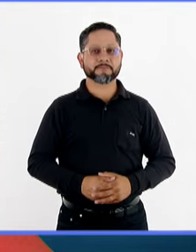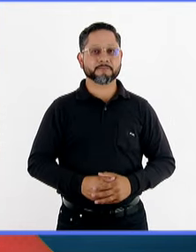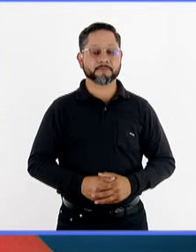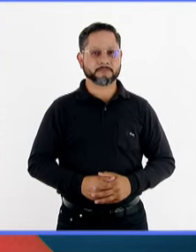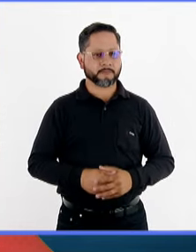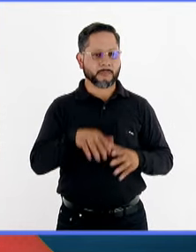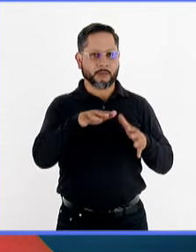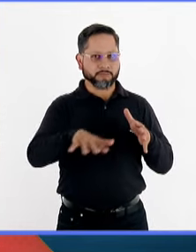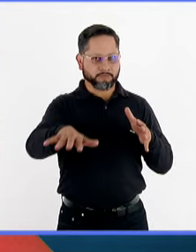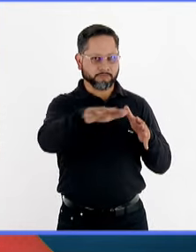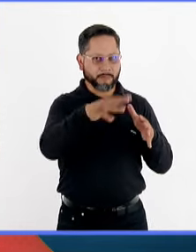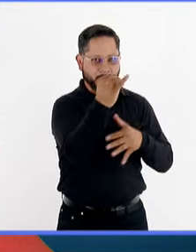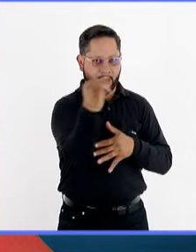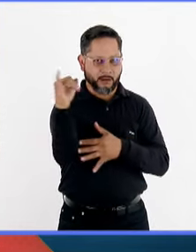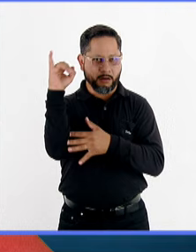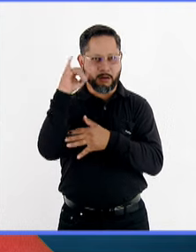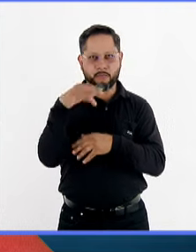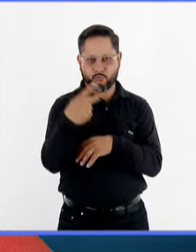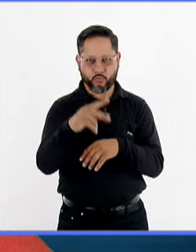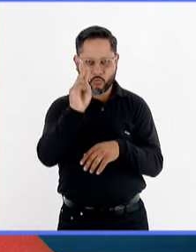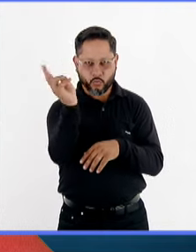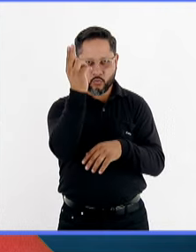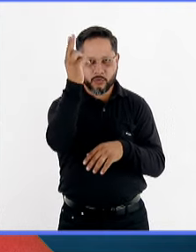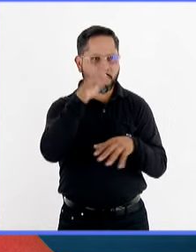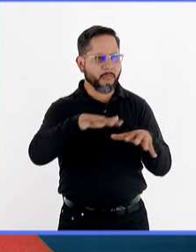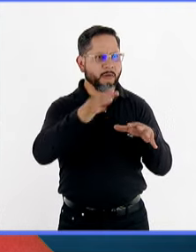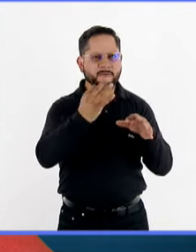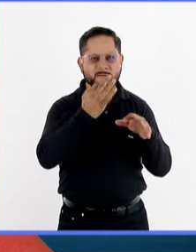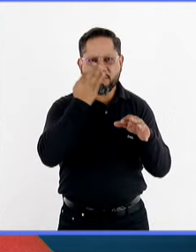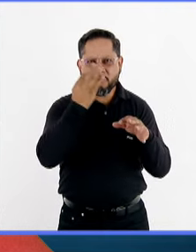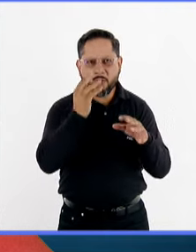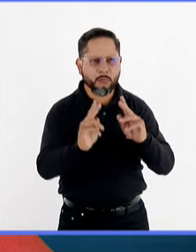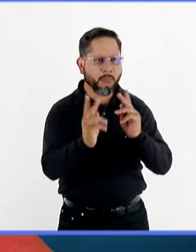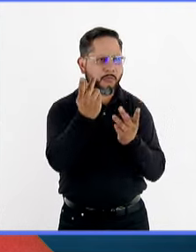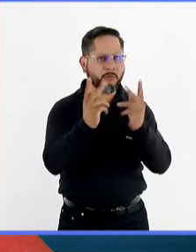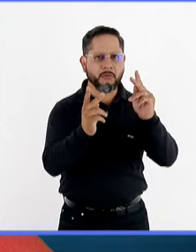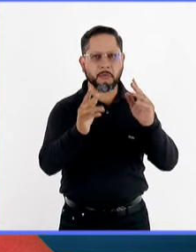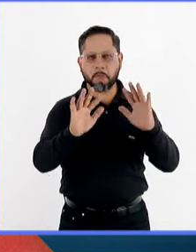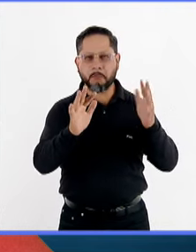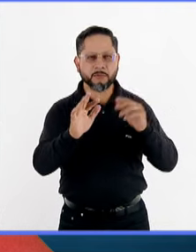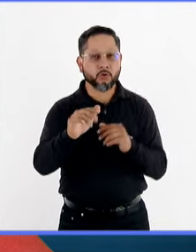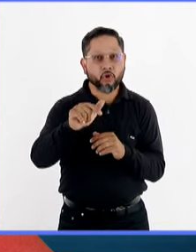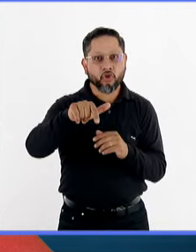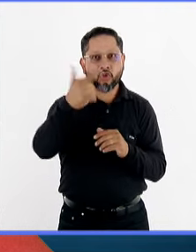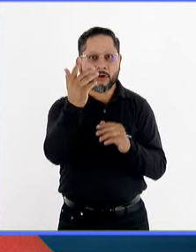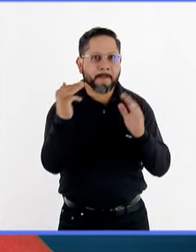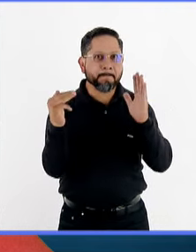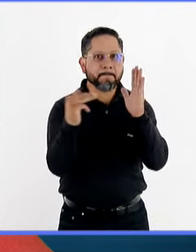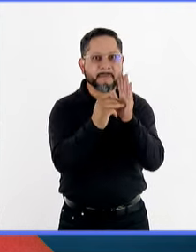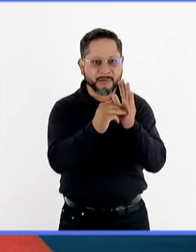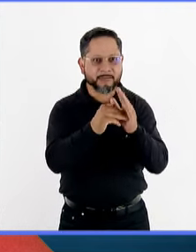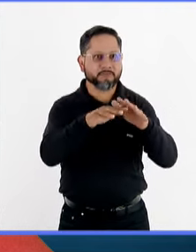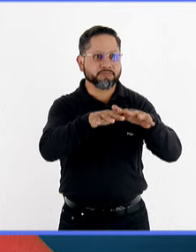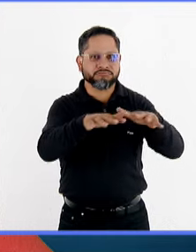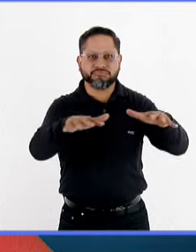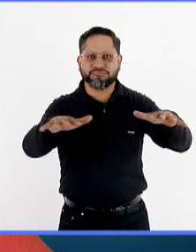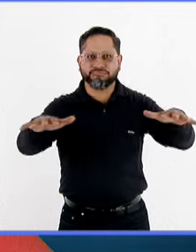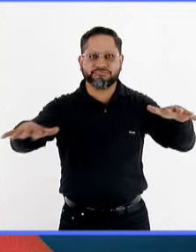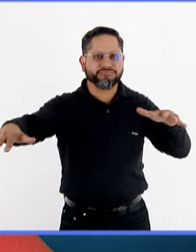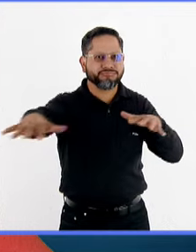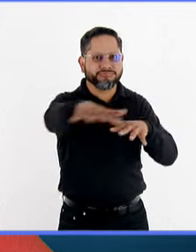El Jardín Botánico de la UNAM es un oasis de la flora mexicana que ocupa poco más de 12 hectáreas en Ciudad Universitaria.